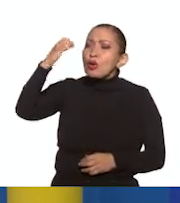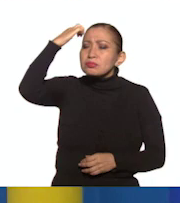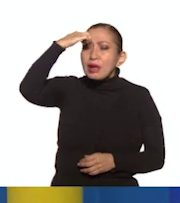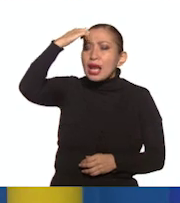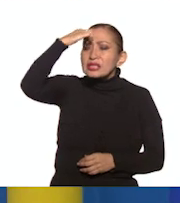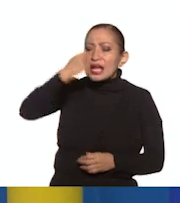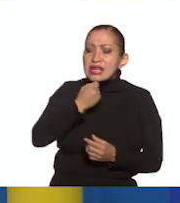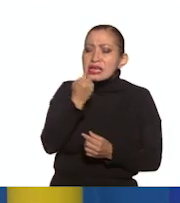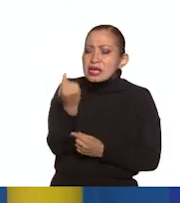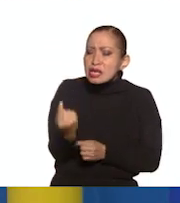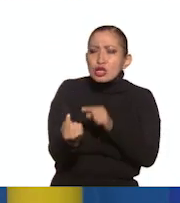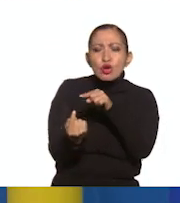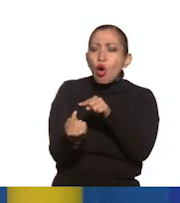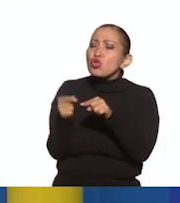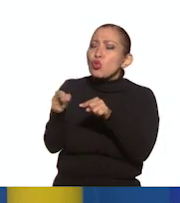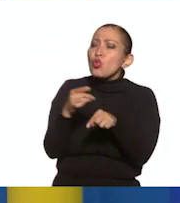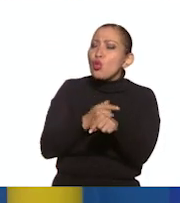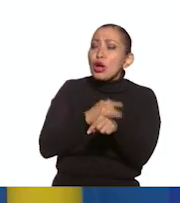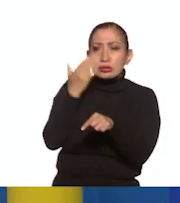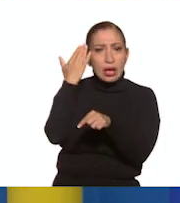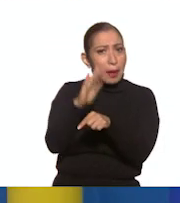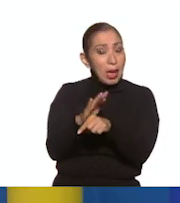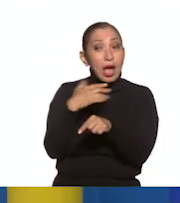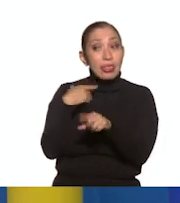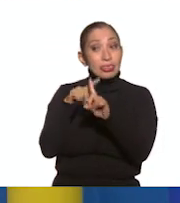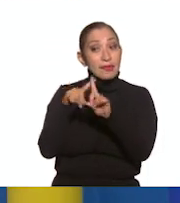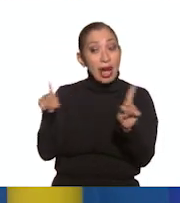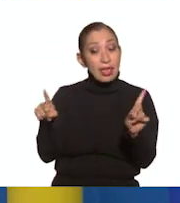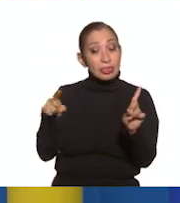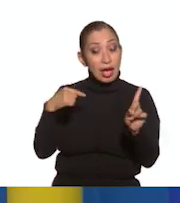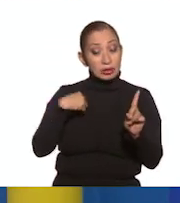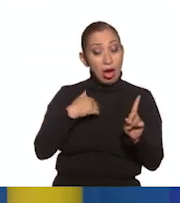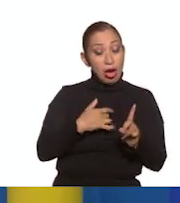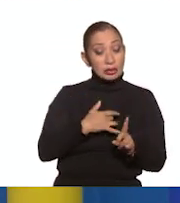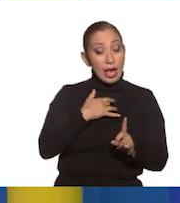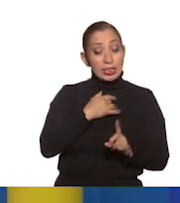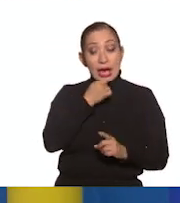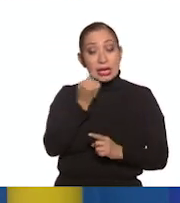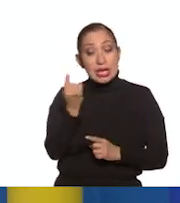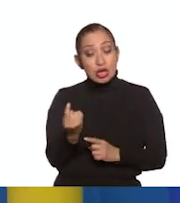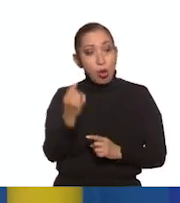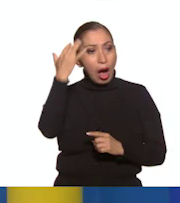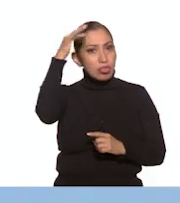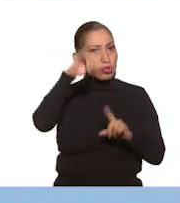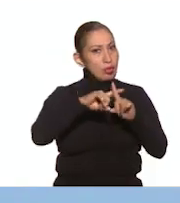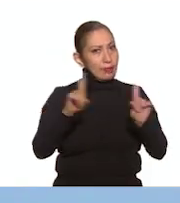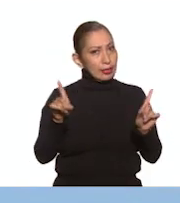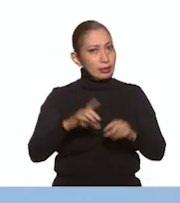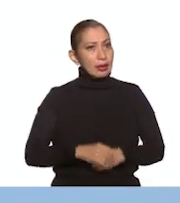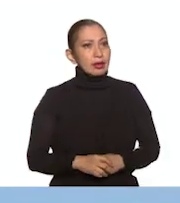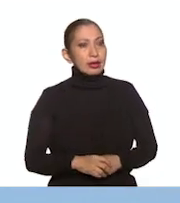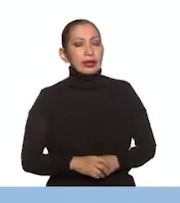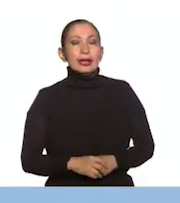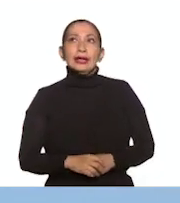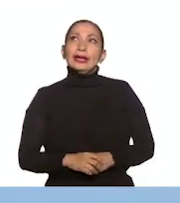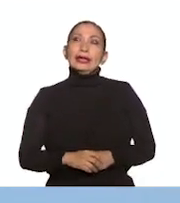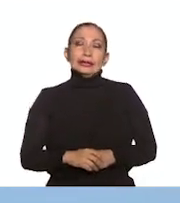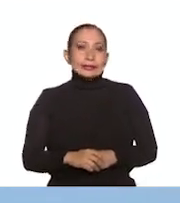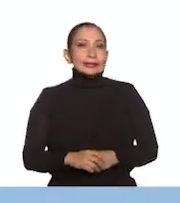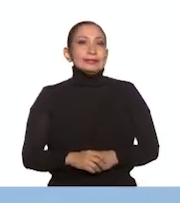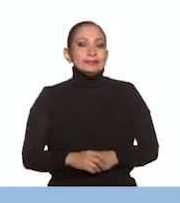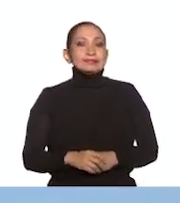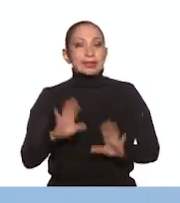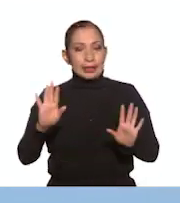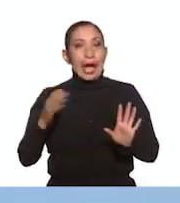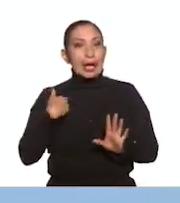experiencia como niño. Porque, como todos sabemos, es muy distinto lo que sienten los niños de los adultos. ¡Ay, Malo! Muy bien.